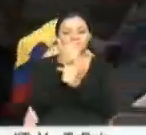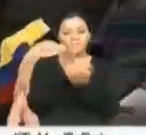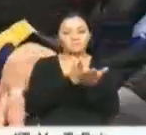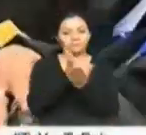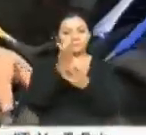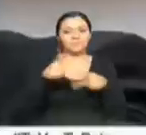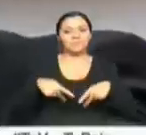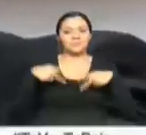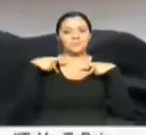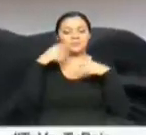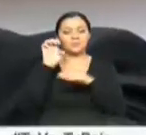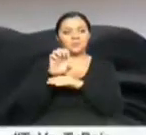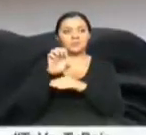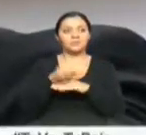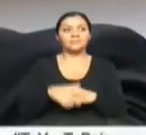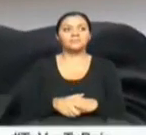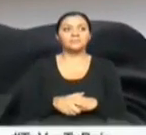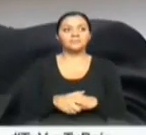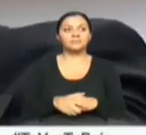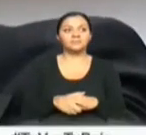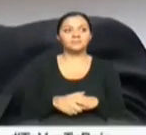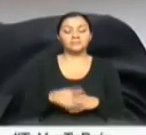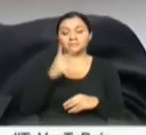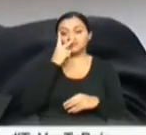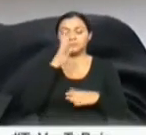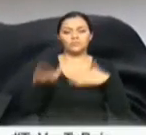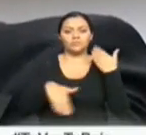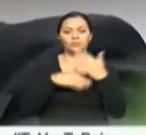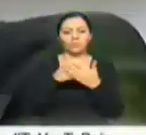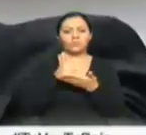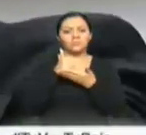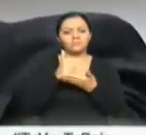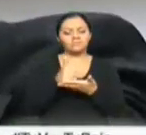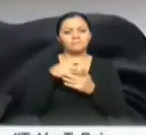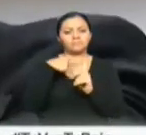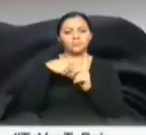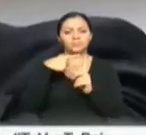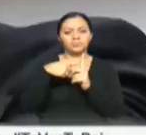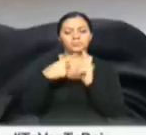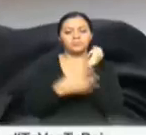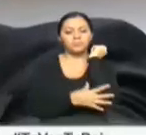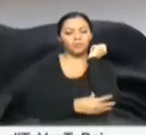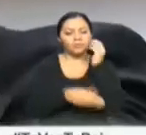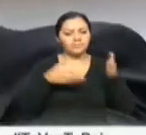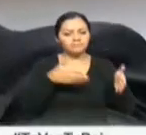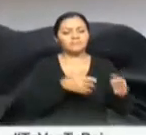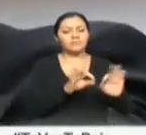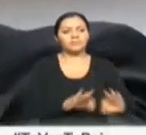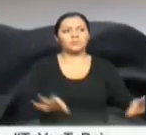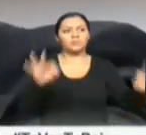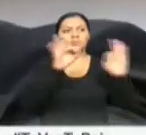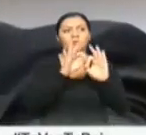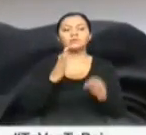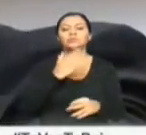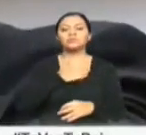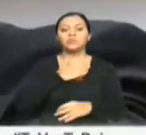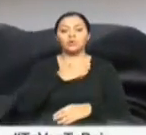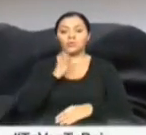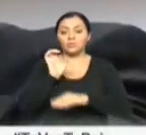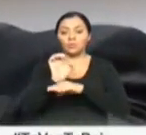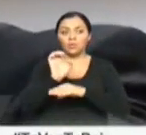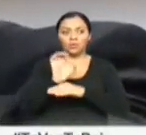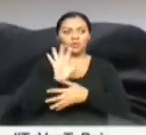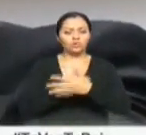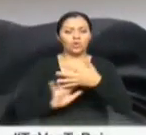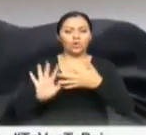bienestar del Ecuador. "Seguir en la línea de favorecer a los más pobres de la patria. Voy a ser el presidente